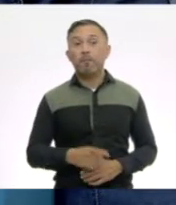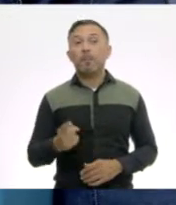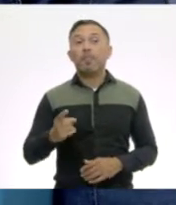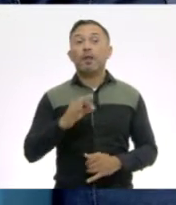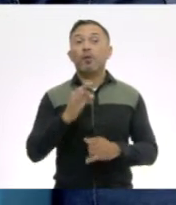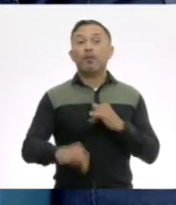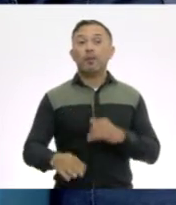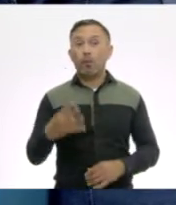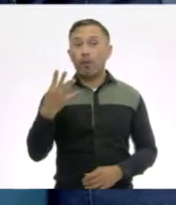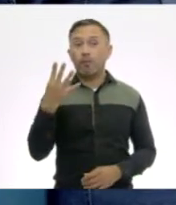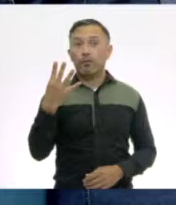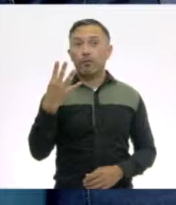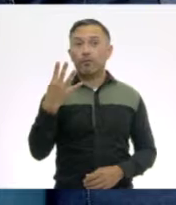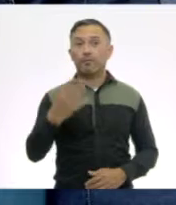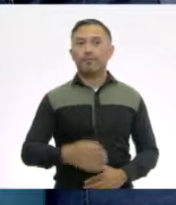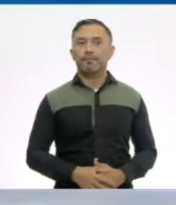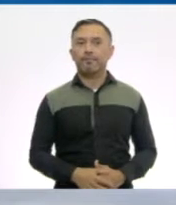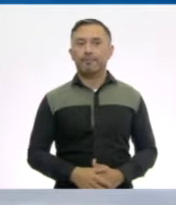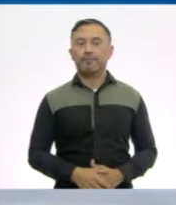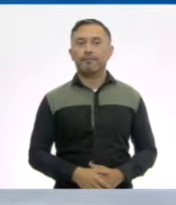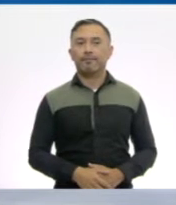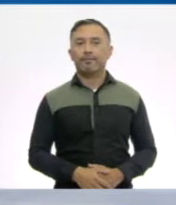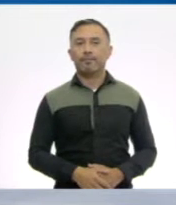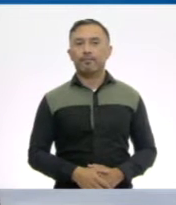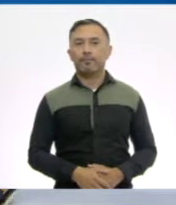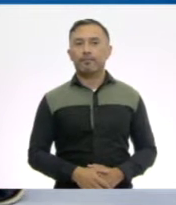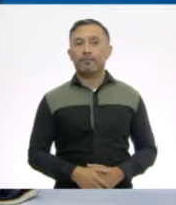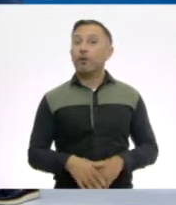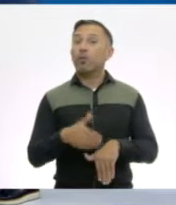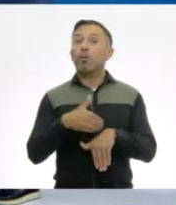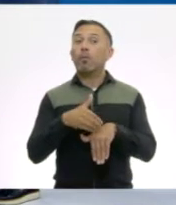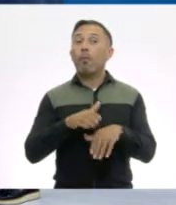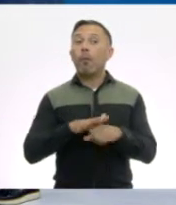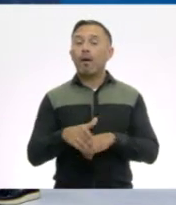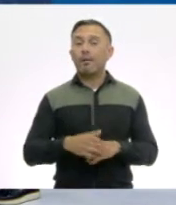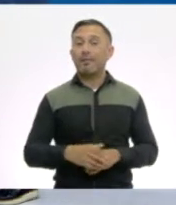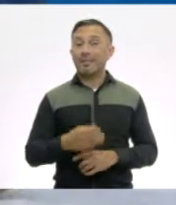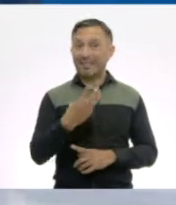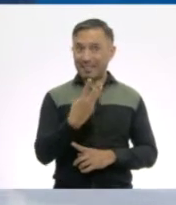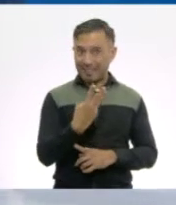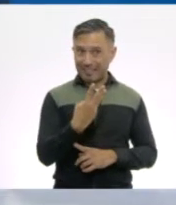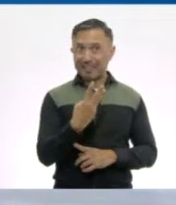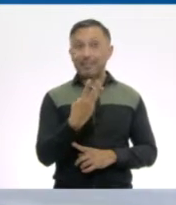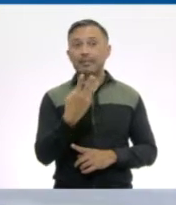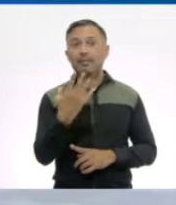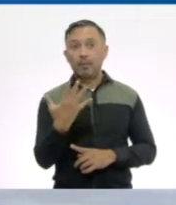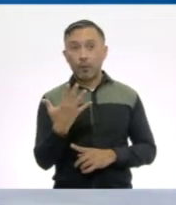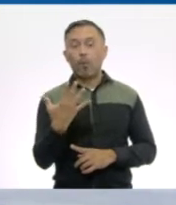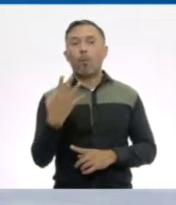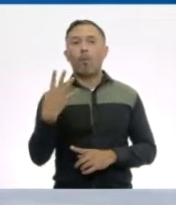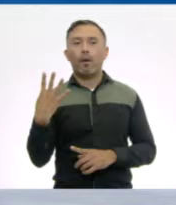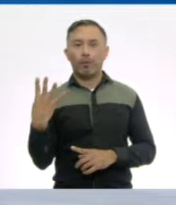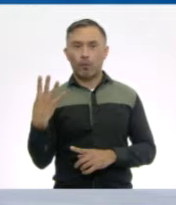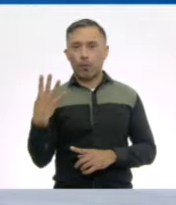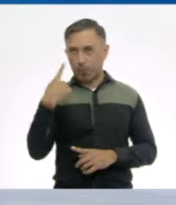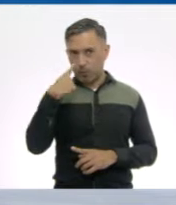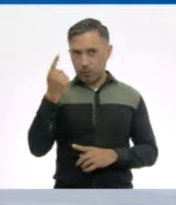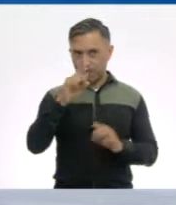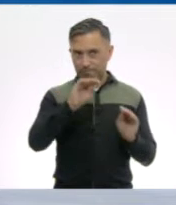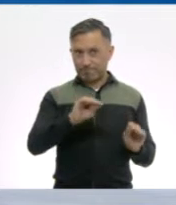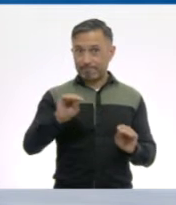4. Aquí está. Entonces, mis números fueron 3, 5 y 4. Los voy a anotar